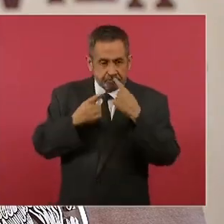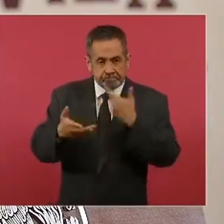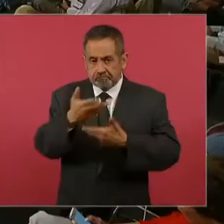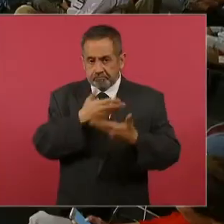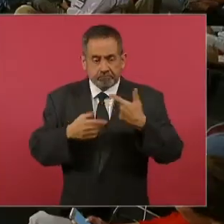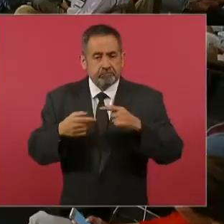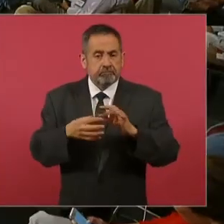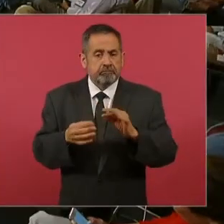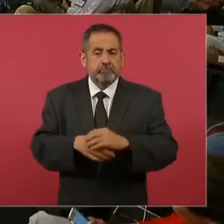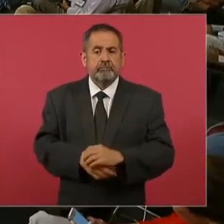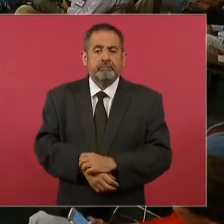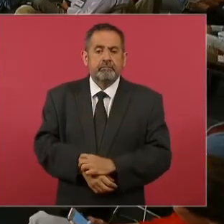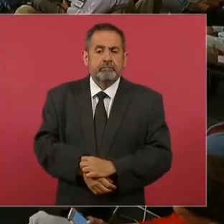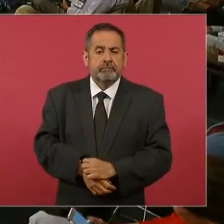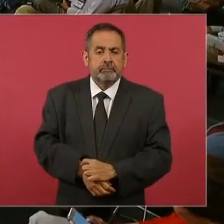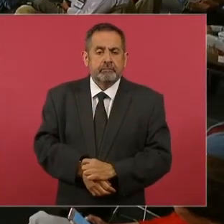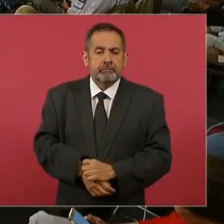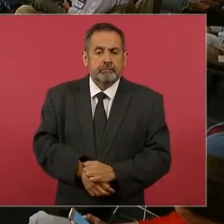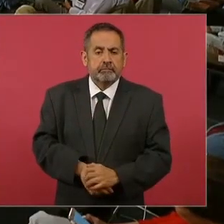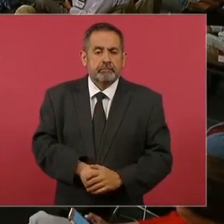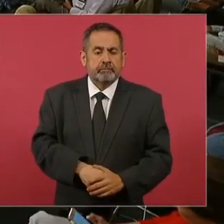Nación.